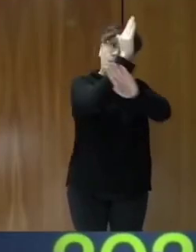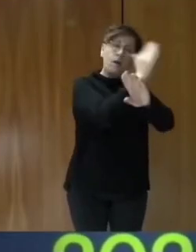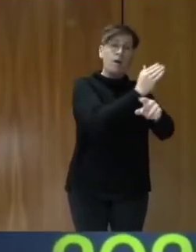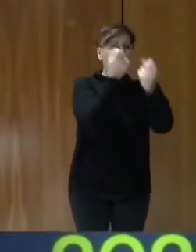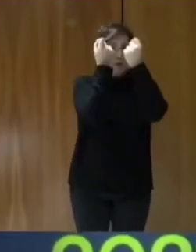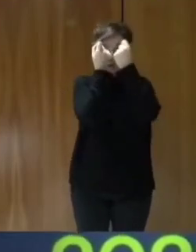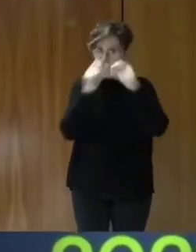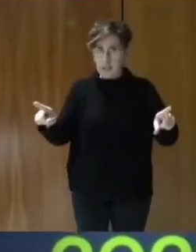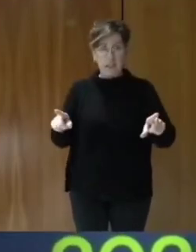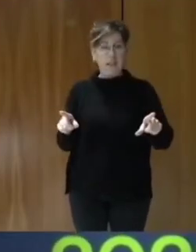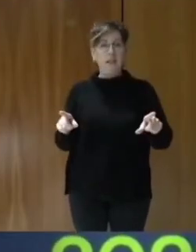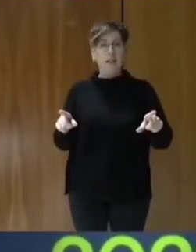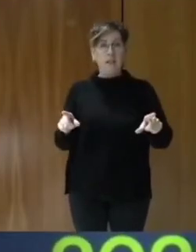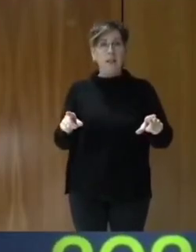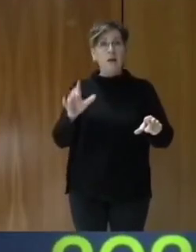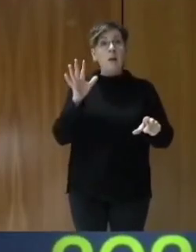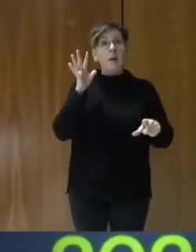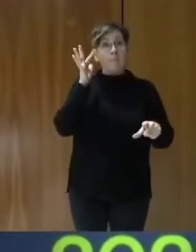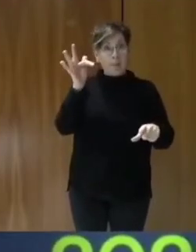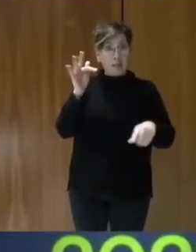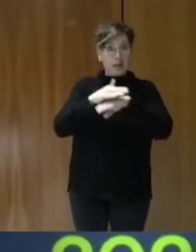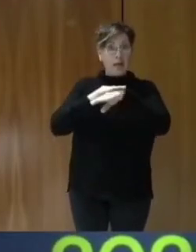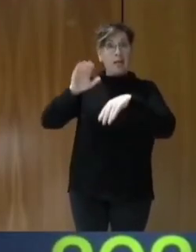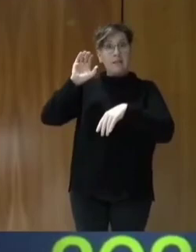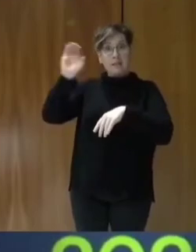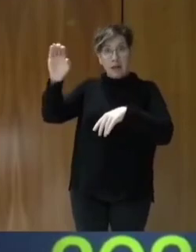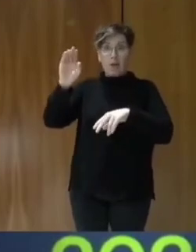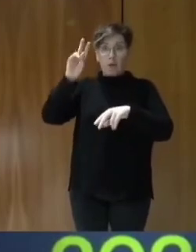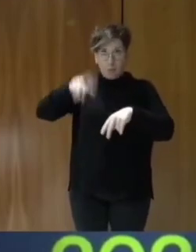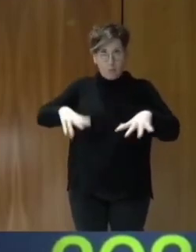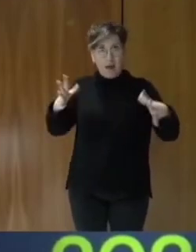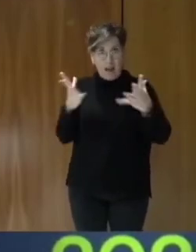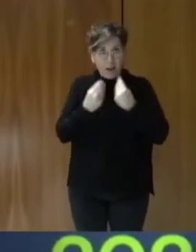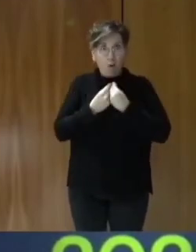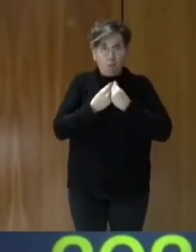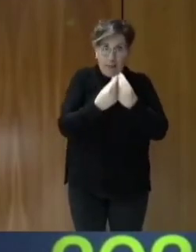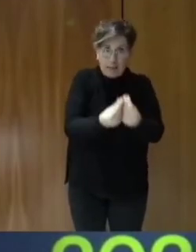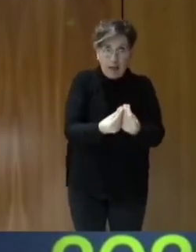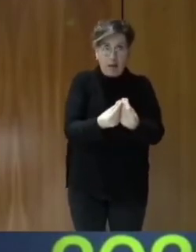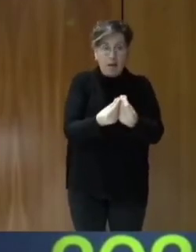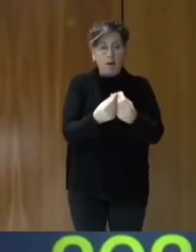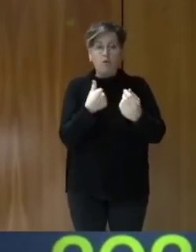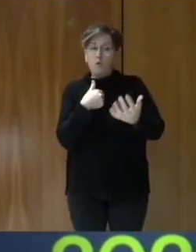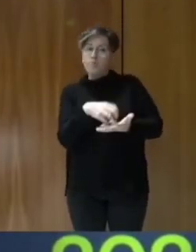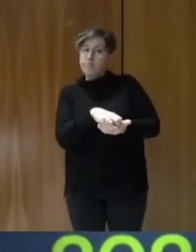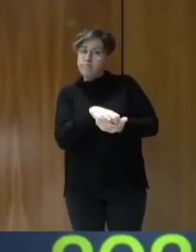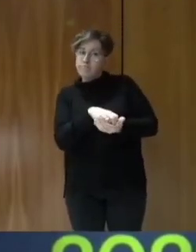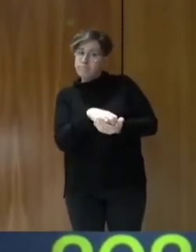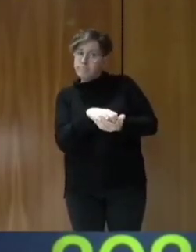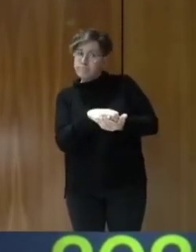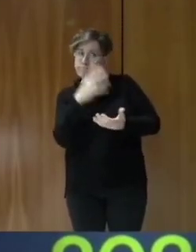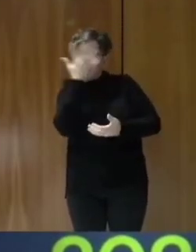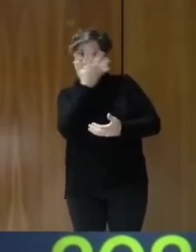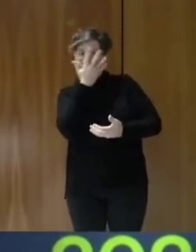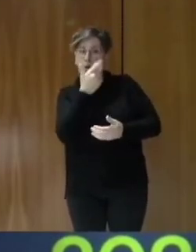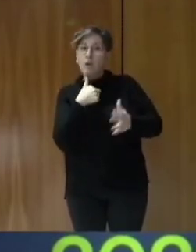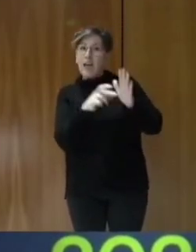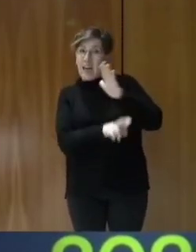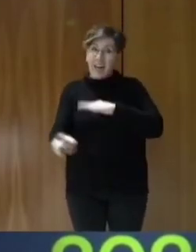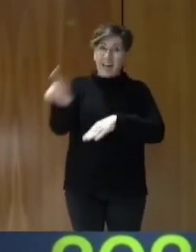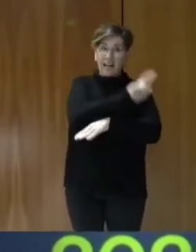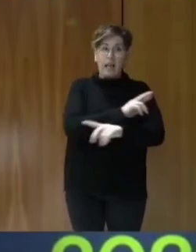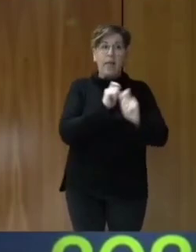instituciones. Y además que el Estado está ahí para acompañarlas, que no vamos a dudar de ellas, que no les vamos a revictimizar, que no vamos a poner en